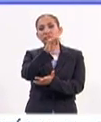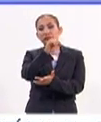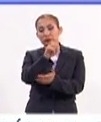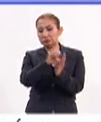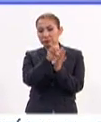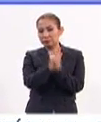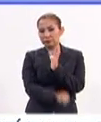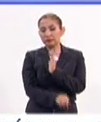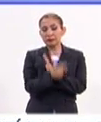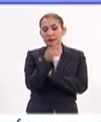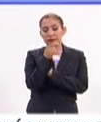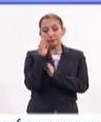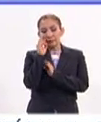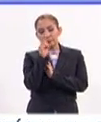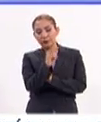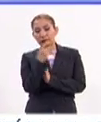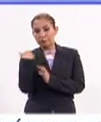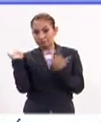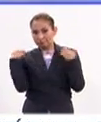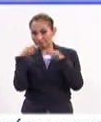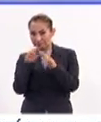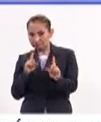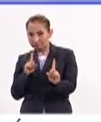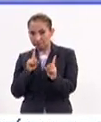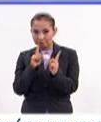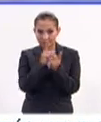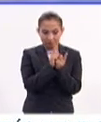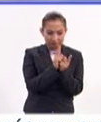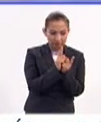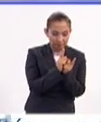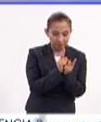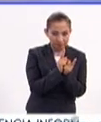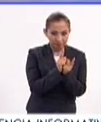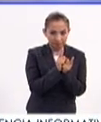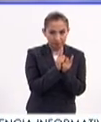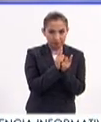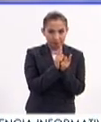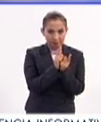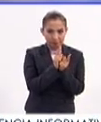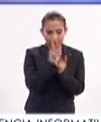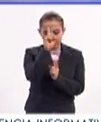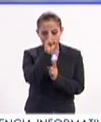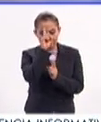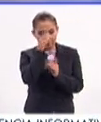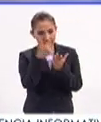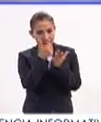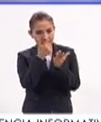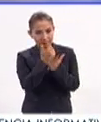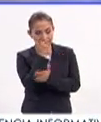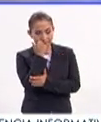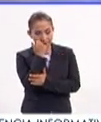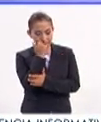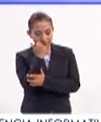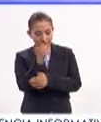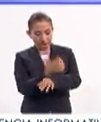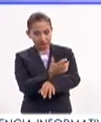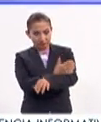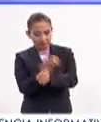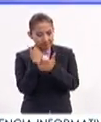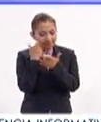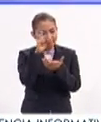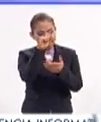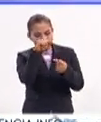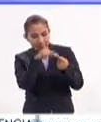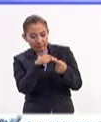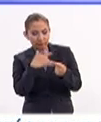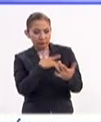que un profesor obviamente pues le brinde estas asesorías al alumno, un acompañamiento tanto